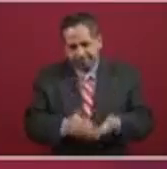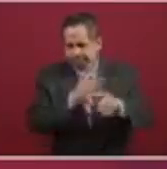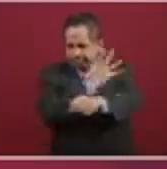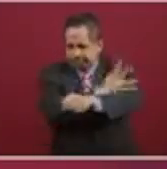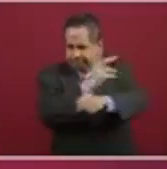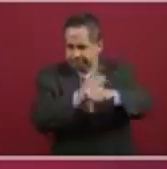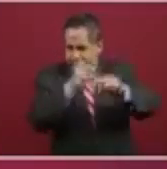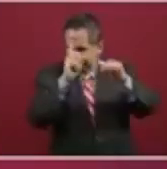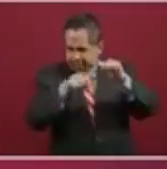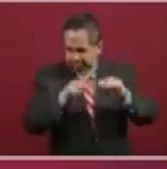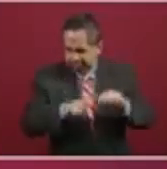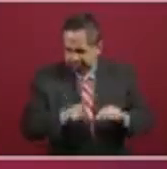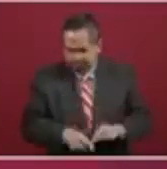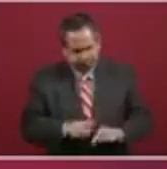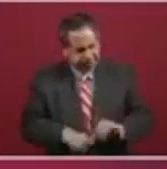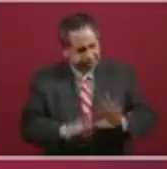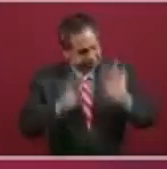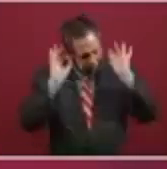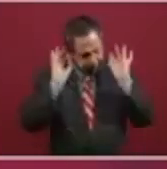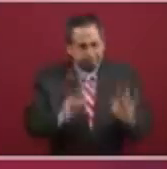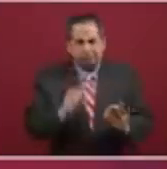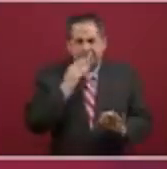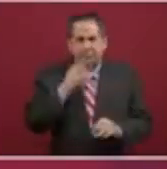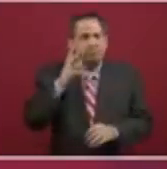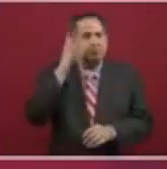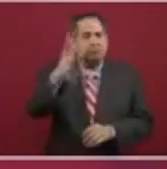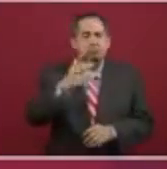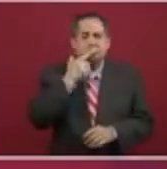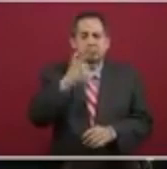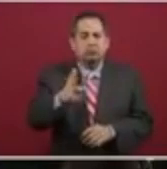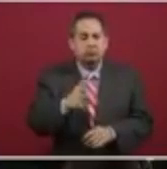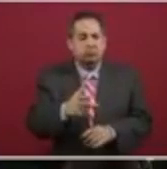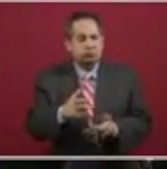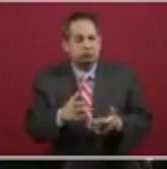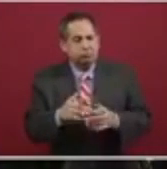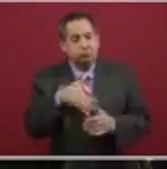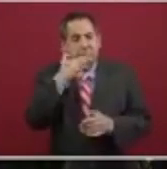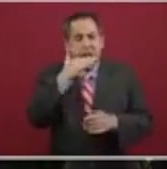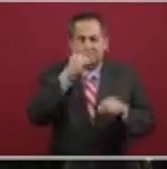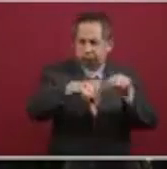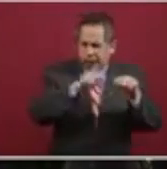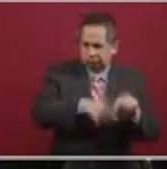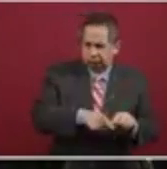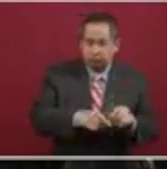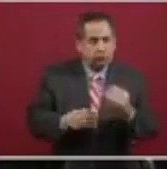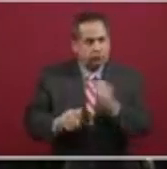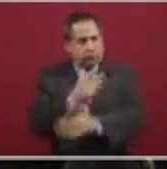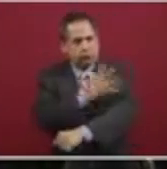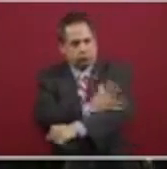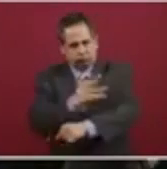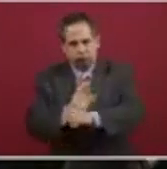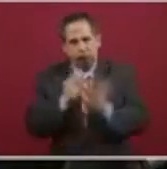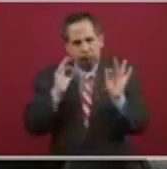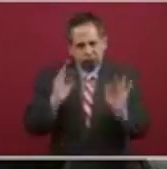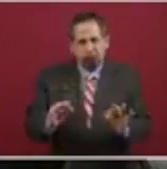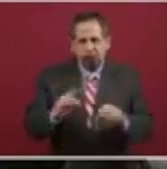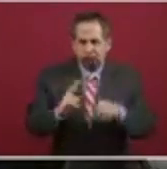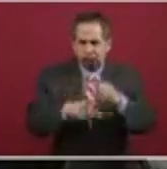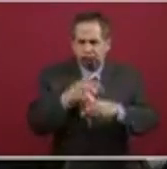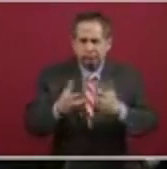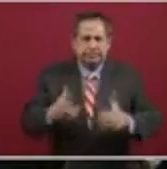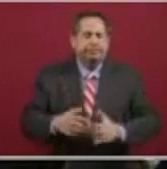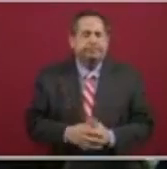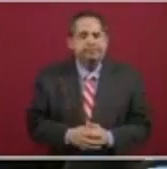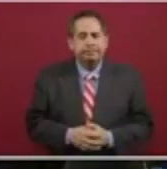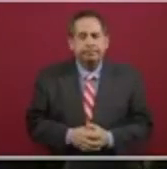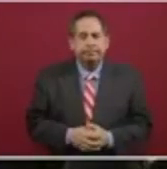las escaleras, pues eso va a ayudar mucho, bastante. Esto era lo que queríamos